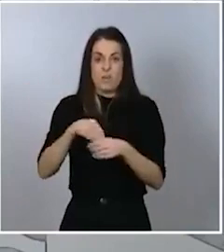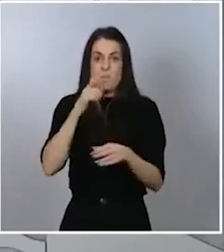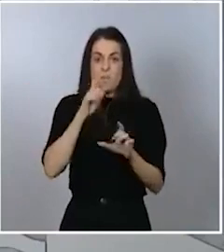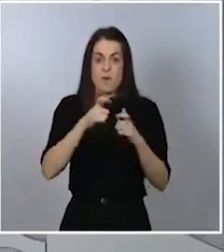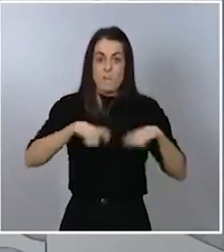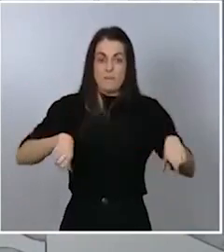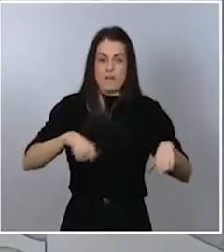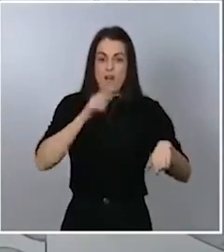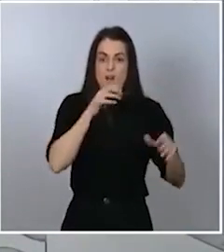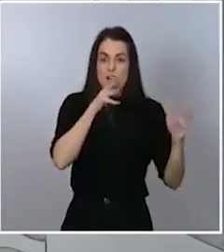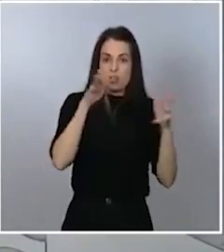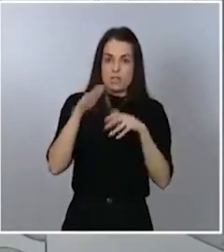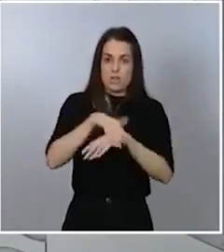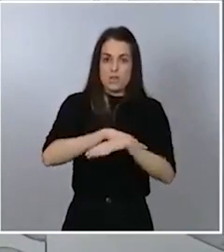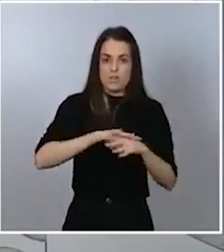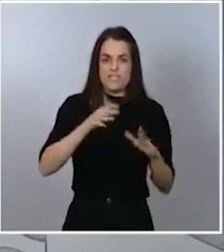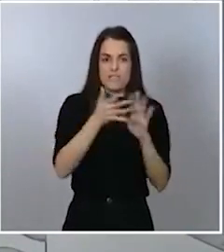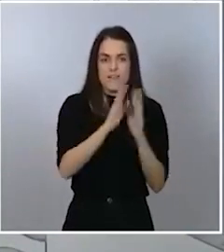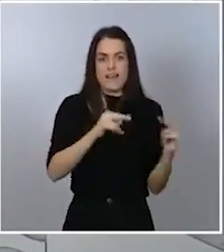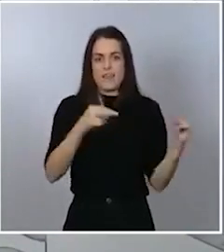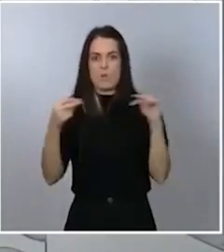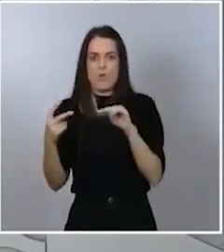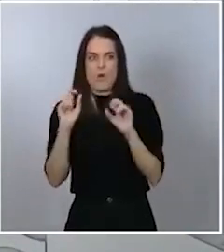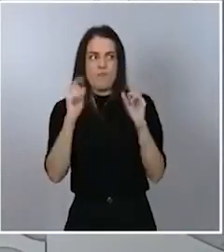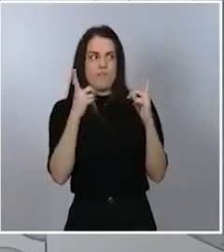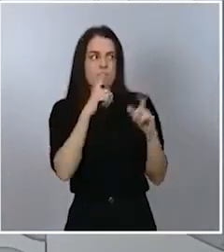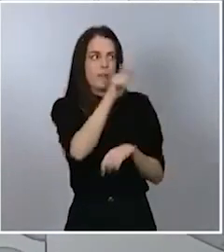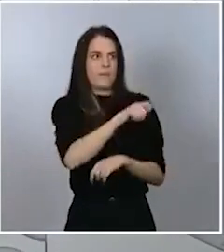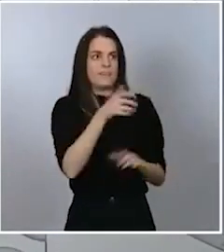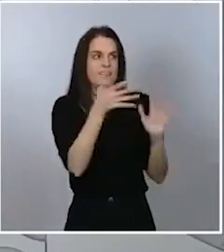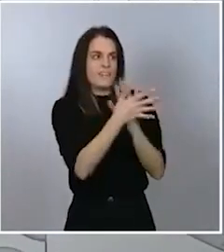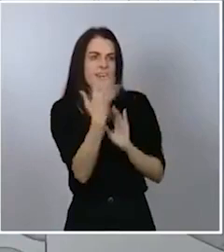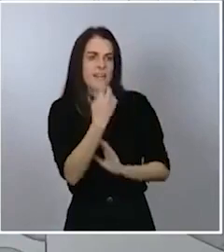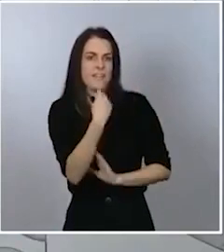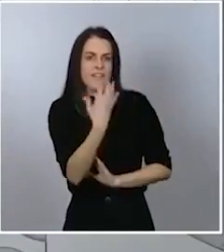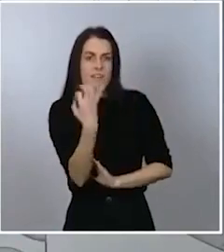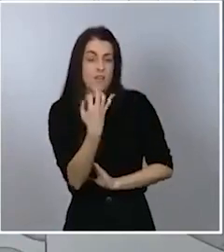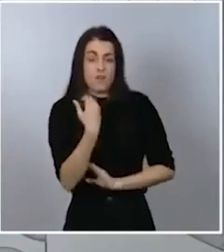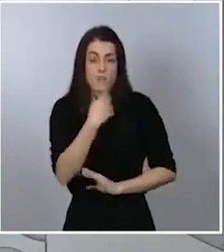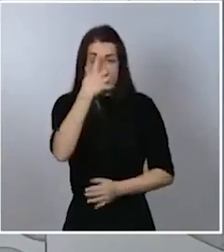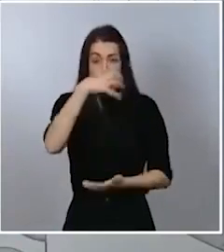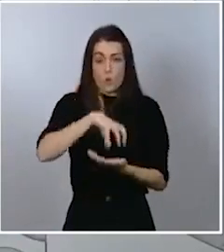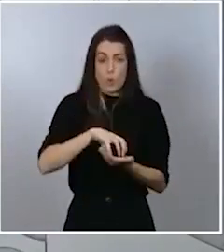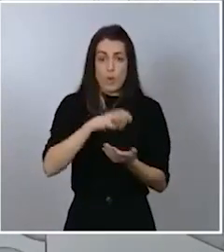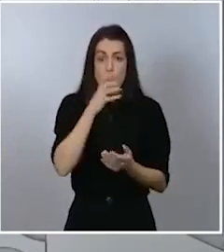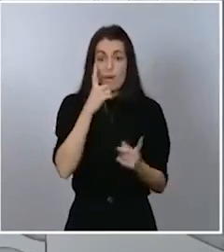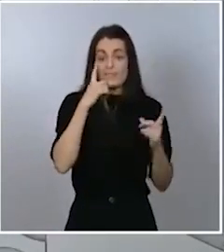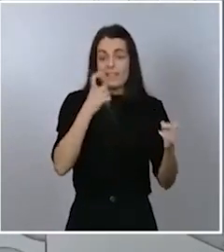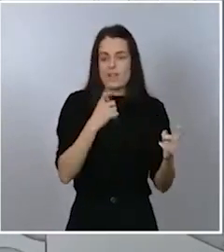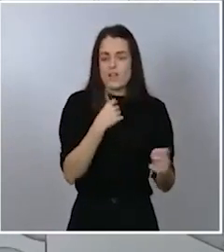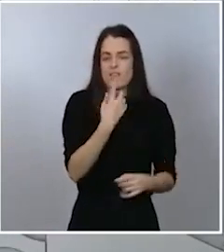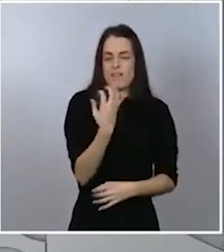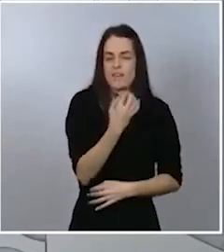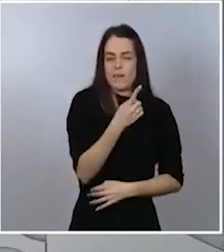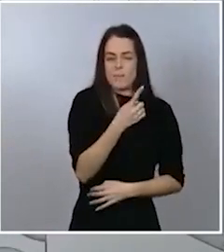traductor oficial verdad de las palabras de los ministros sino que cuando hay alguna duda respecto de su intencionalidad lo más sano lo más